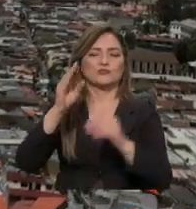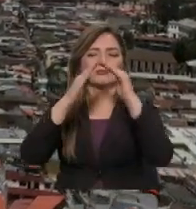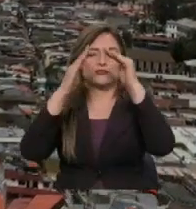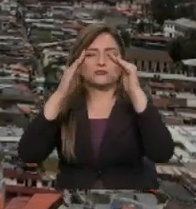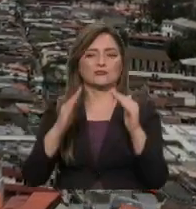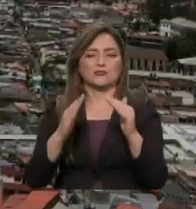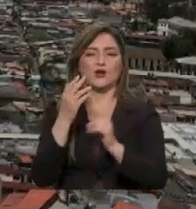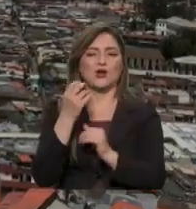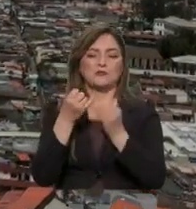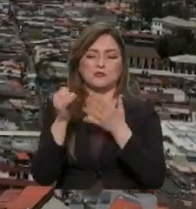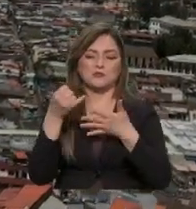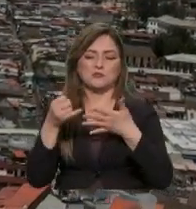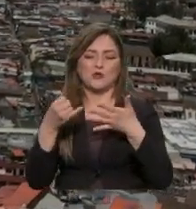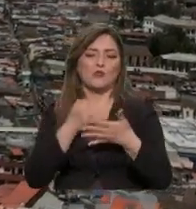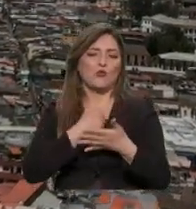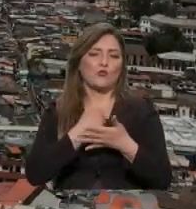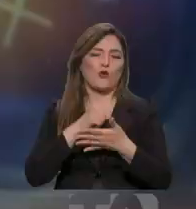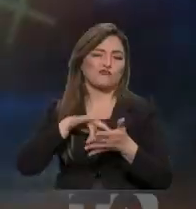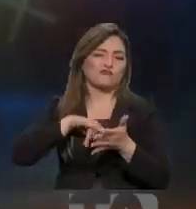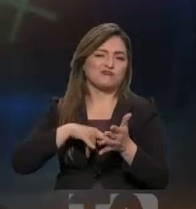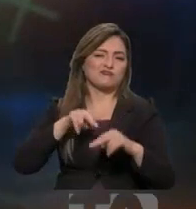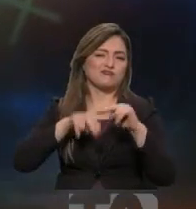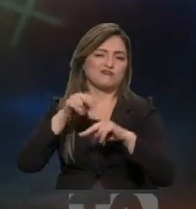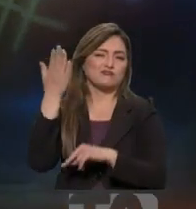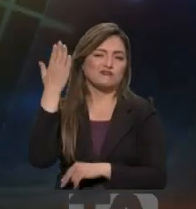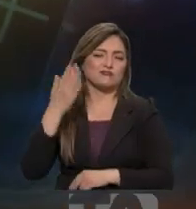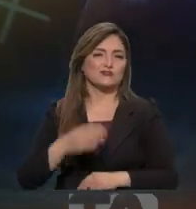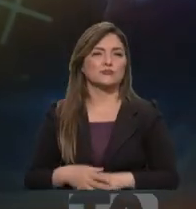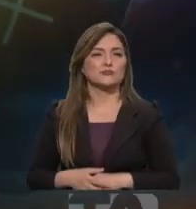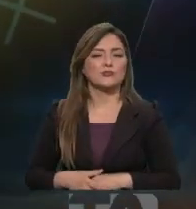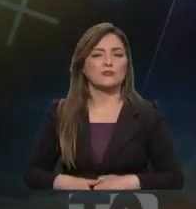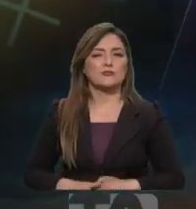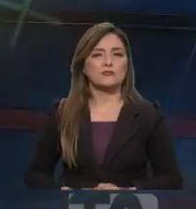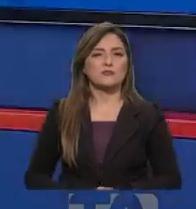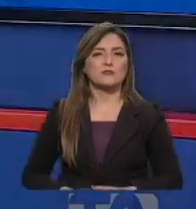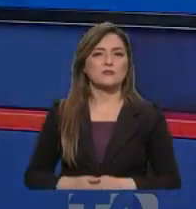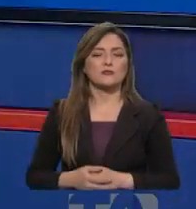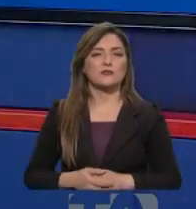inventariados como patrimoniales. Sebastián Piedra, 24 horas.